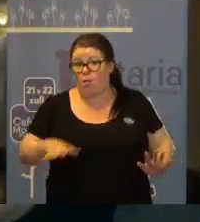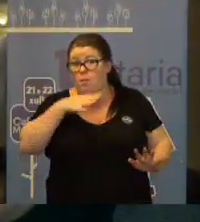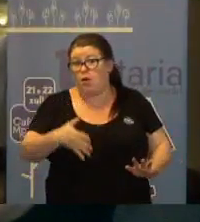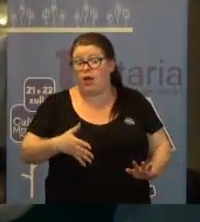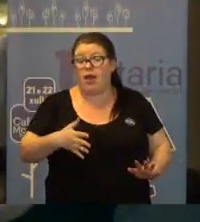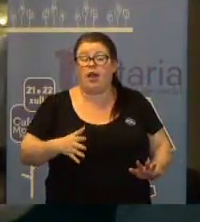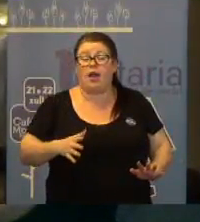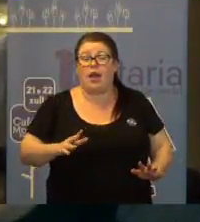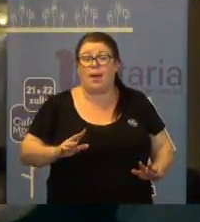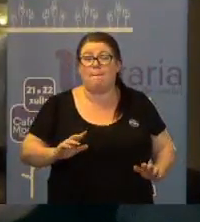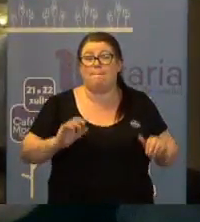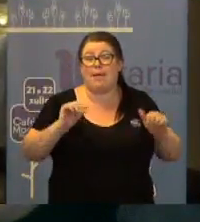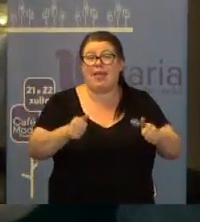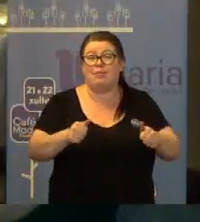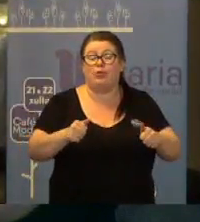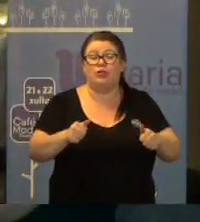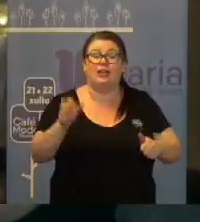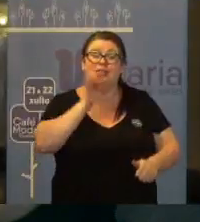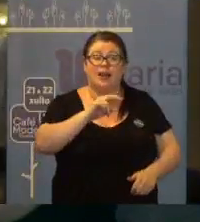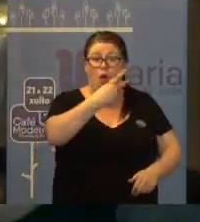empezamos o século XX con 2 grandes ideais,